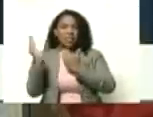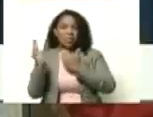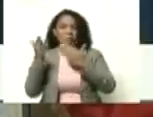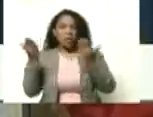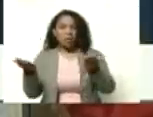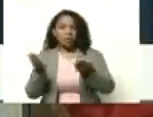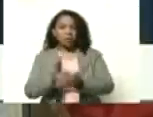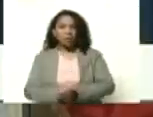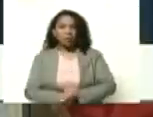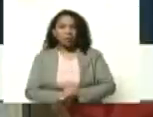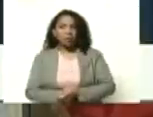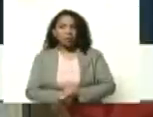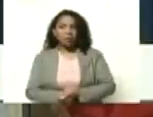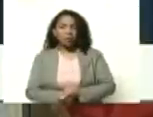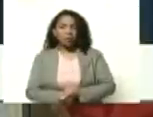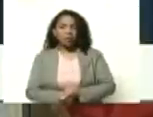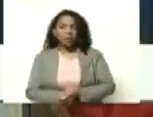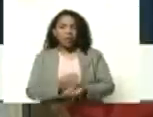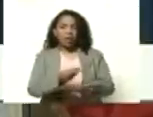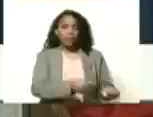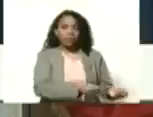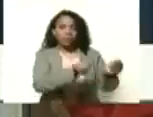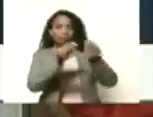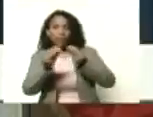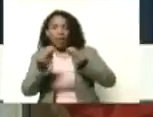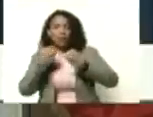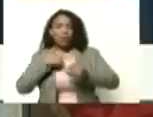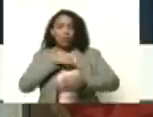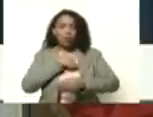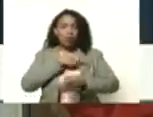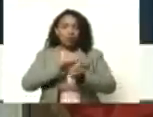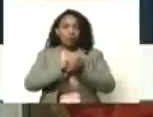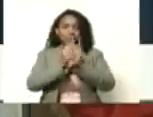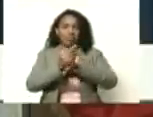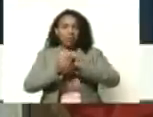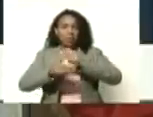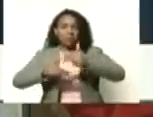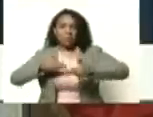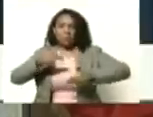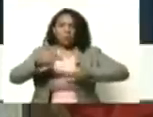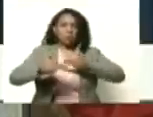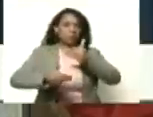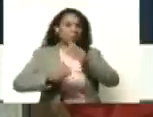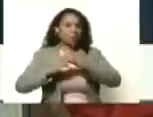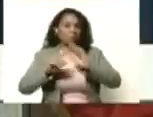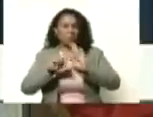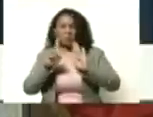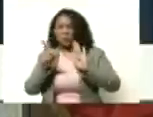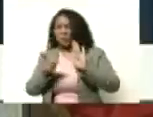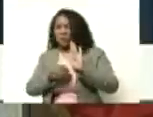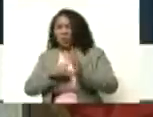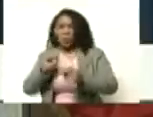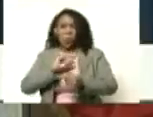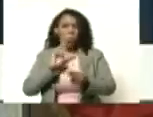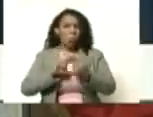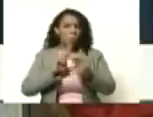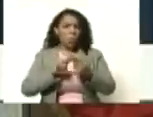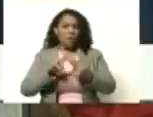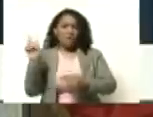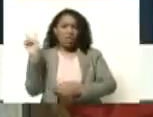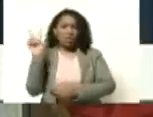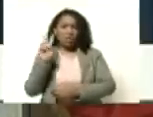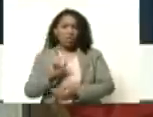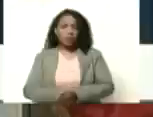le ha importado a nuestro país mutaciones de delincuencia totalmente atroces que no conocían los venezolanos